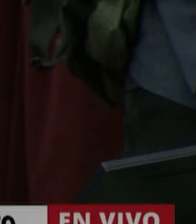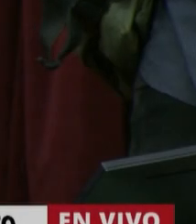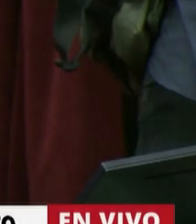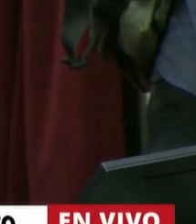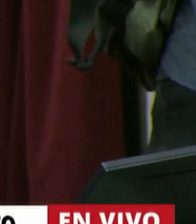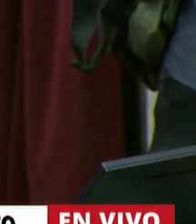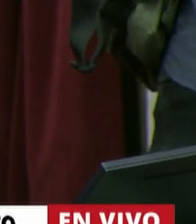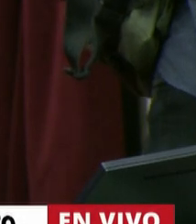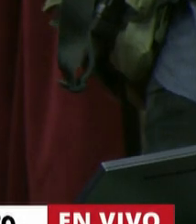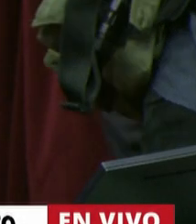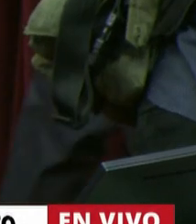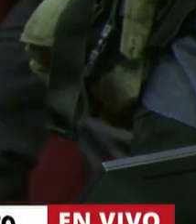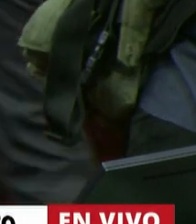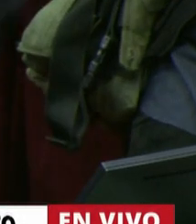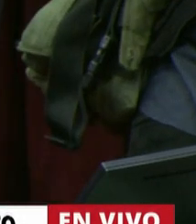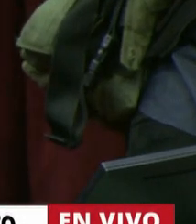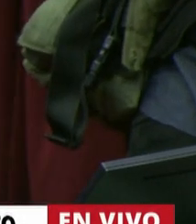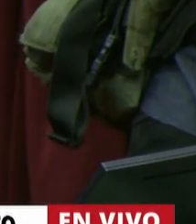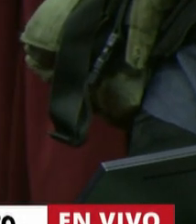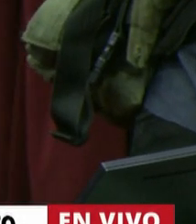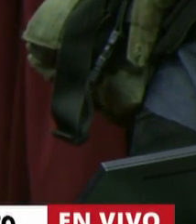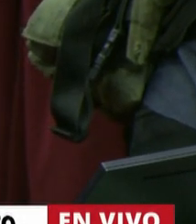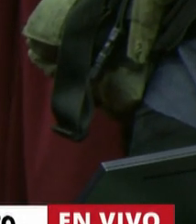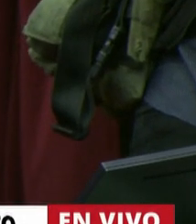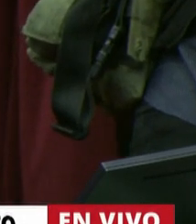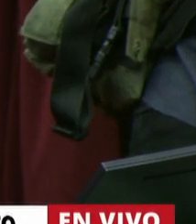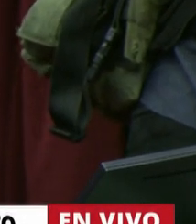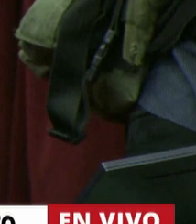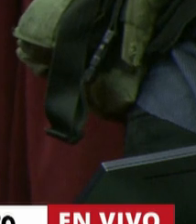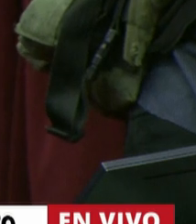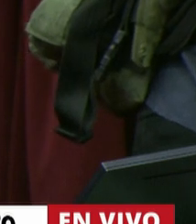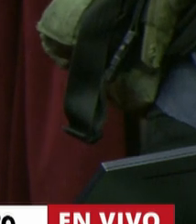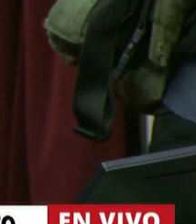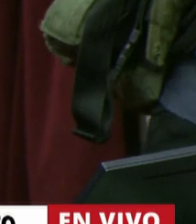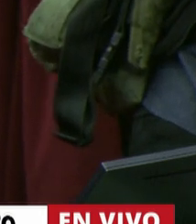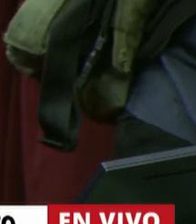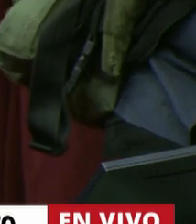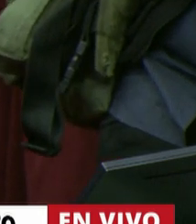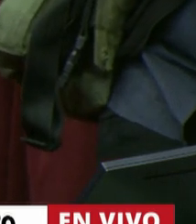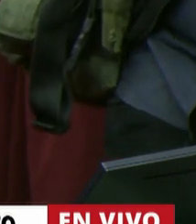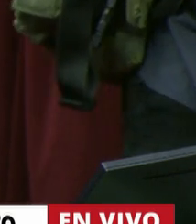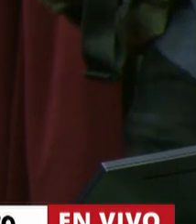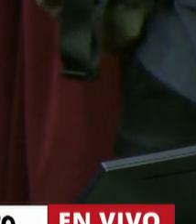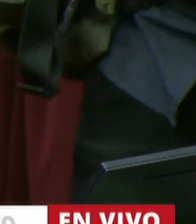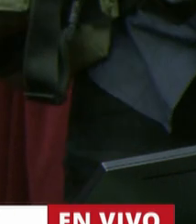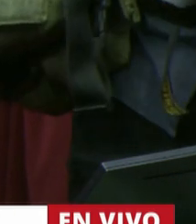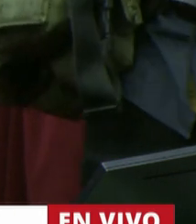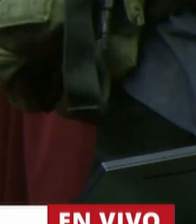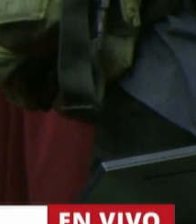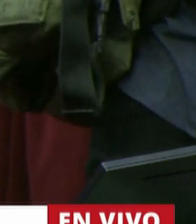quedaban algo así como 90 diputados ausentes Sergio maa de manera presencial y